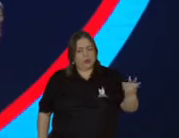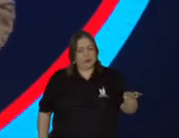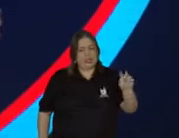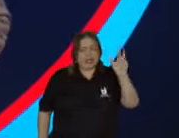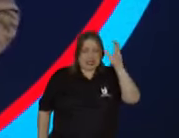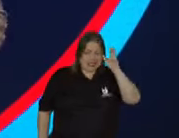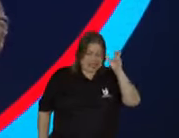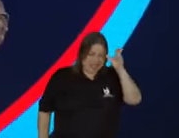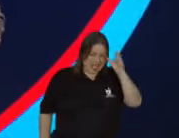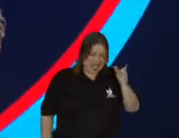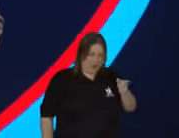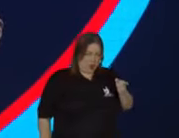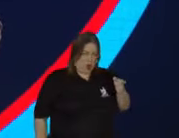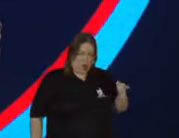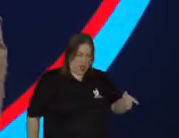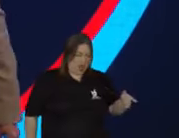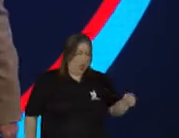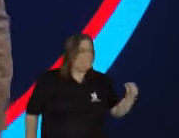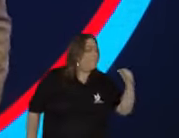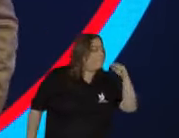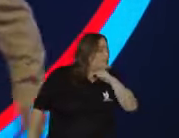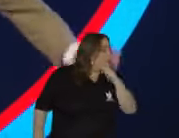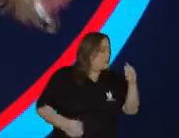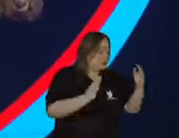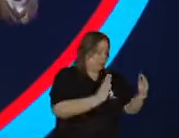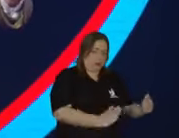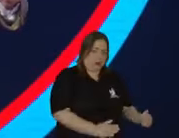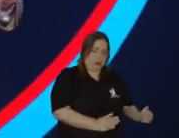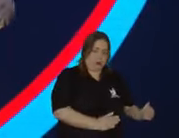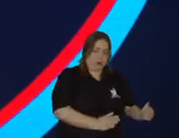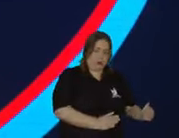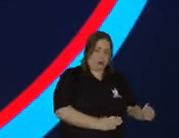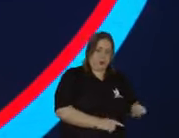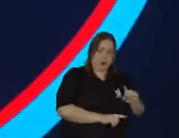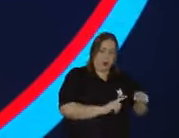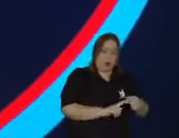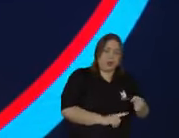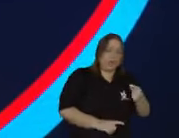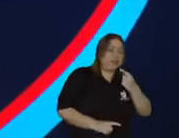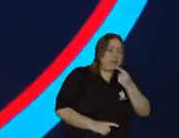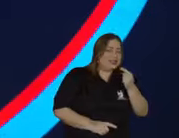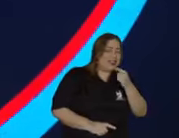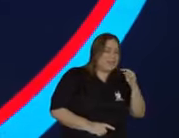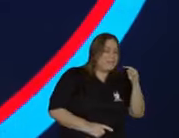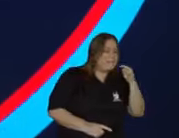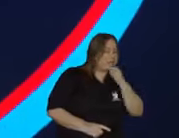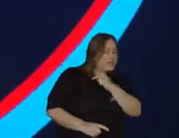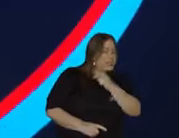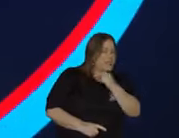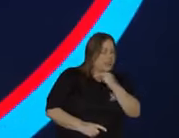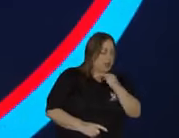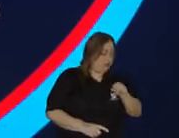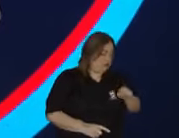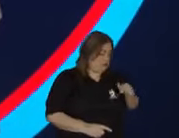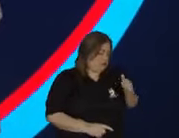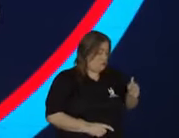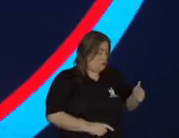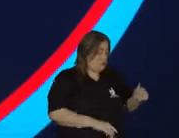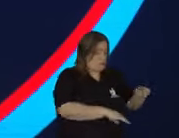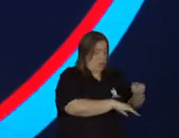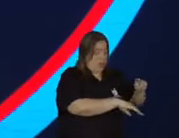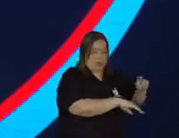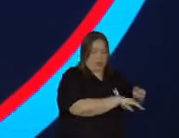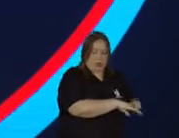es un mentiroso. Cuando miente, expresa su propia naturaleza, porque